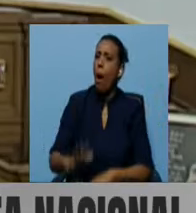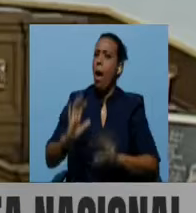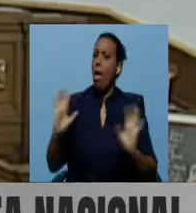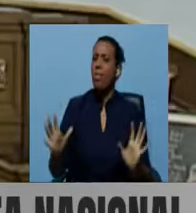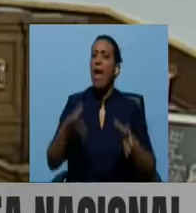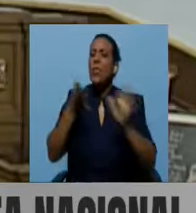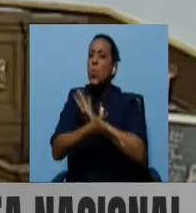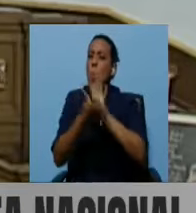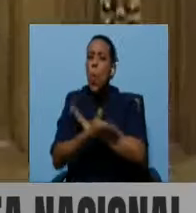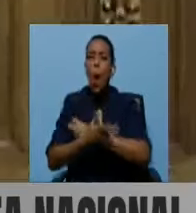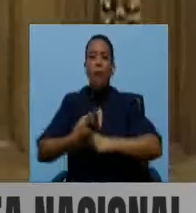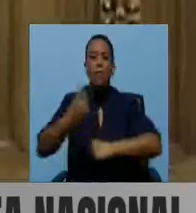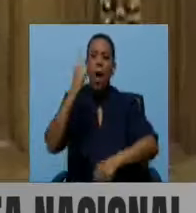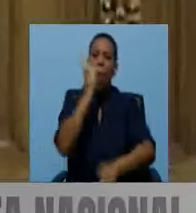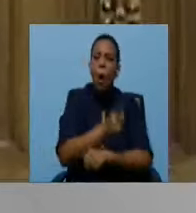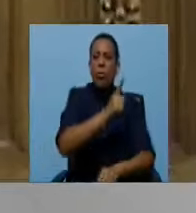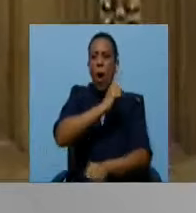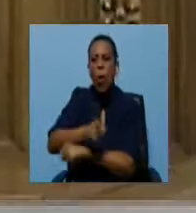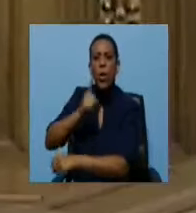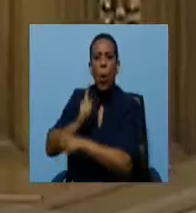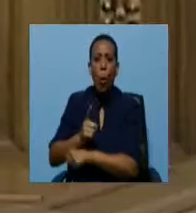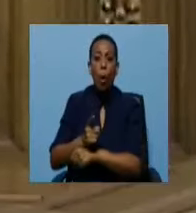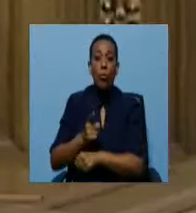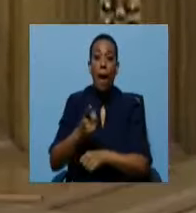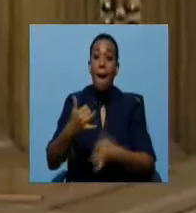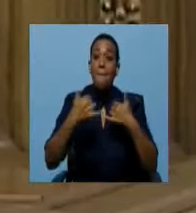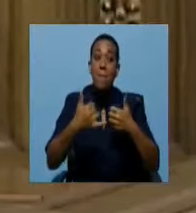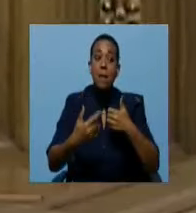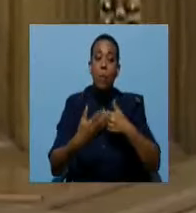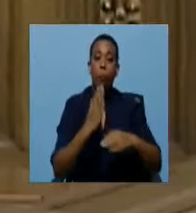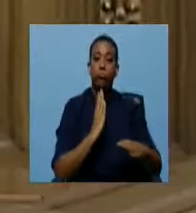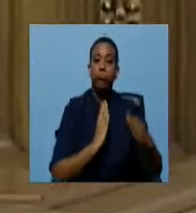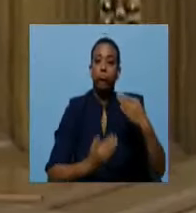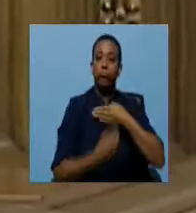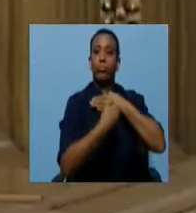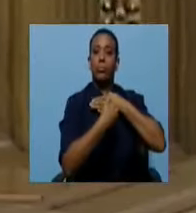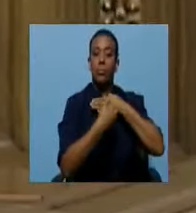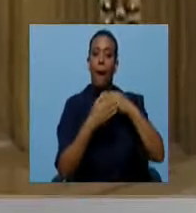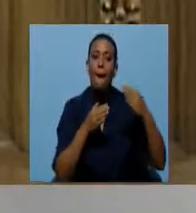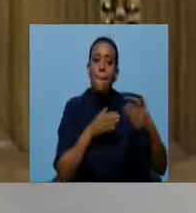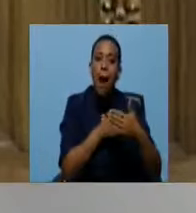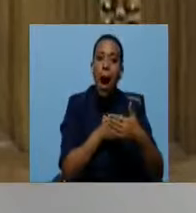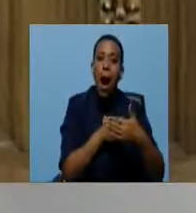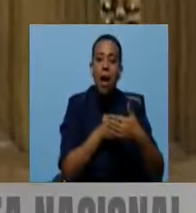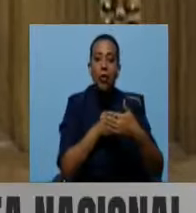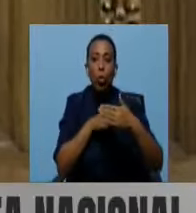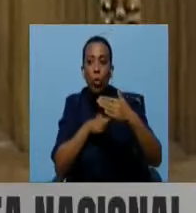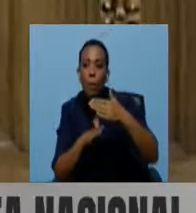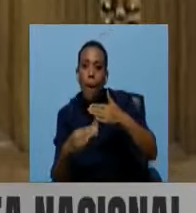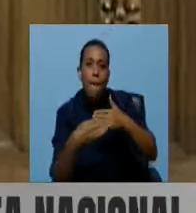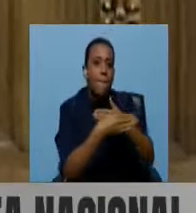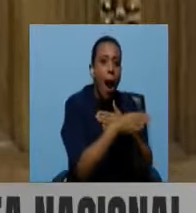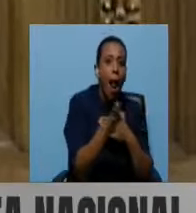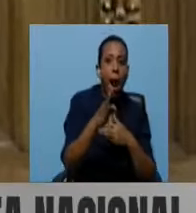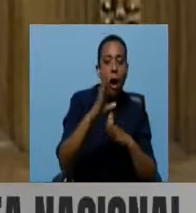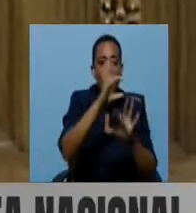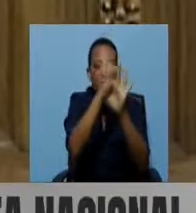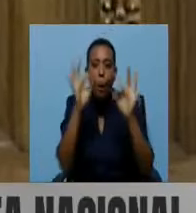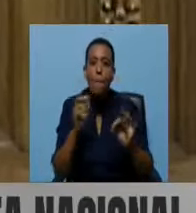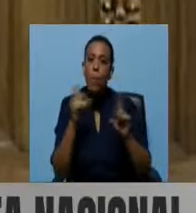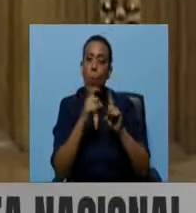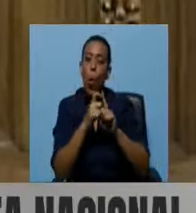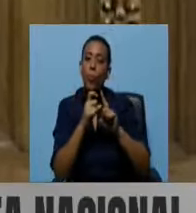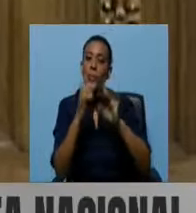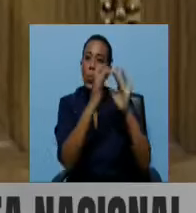hablar tan duro en contra de alguien hace que el mismo algoritmo te frene. Pero ¿qué pasa si empezamos a hacer intersecciones con diferentes categorías? En las